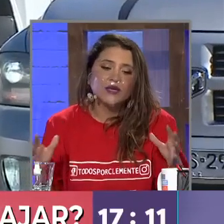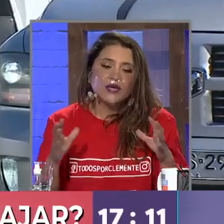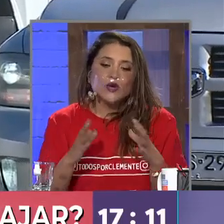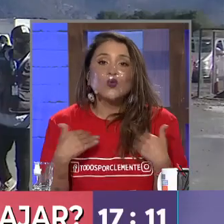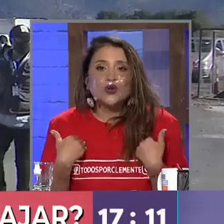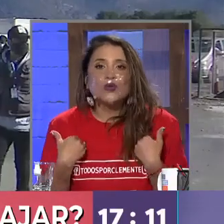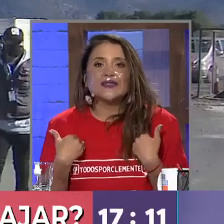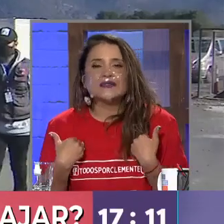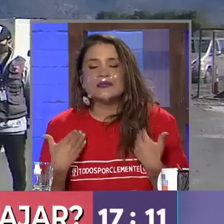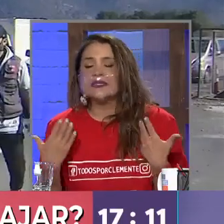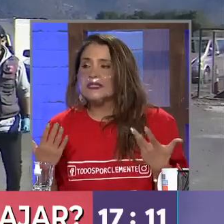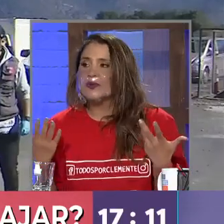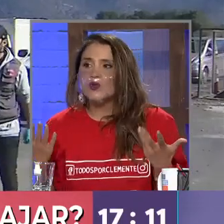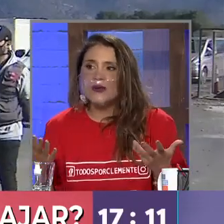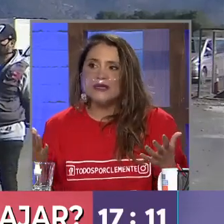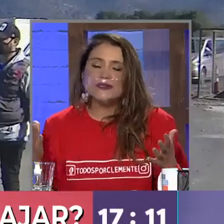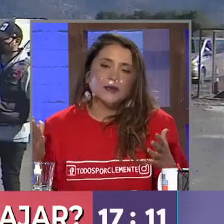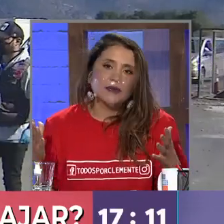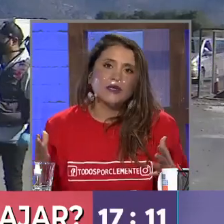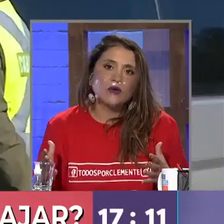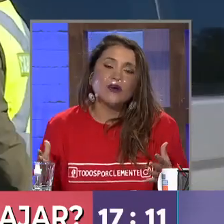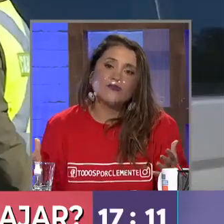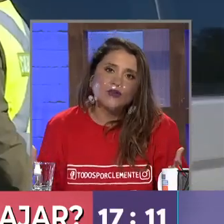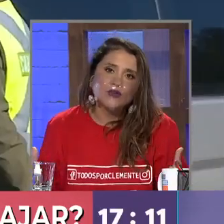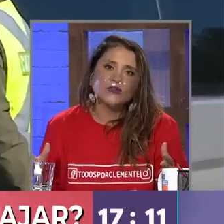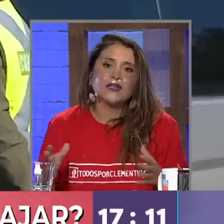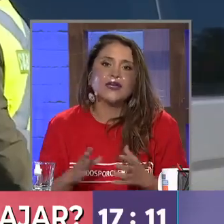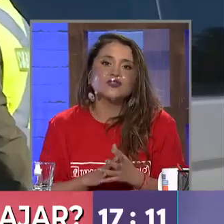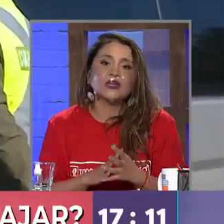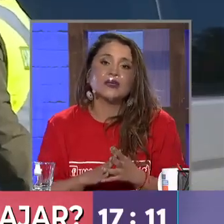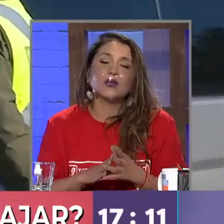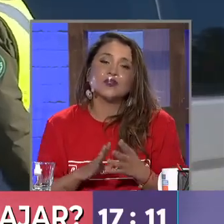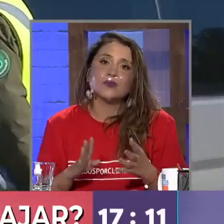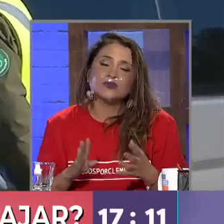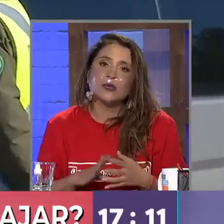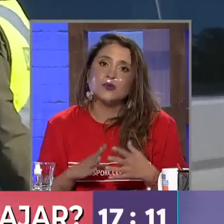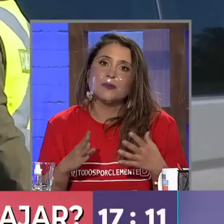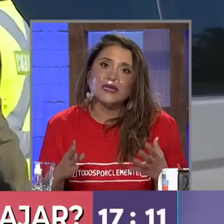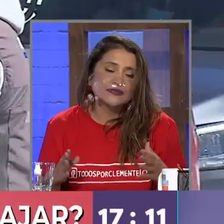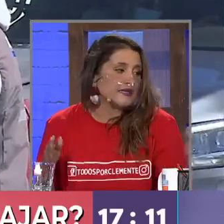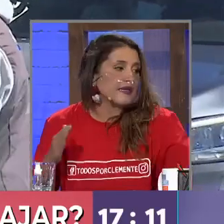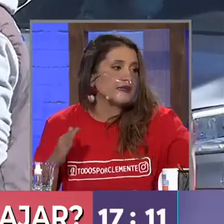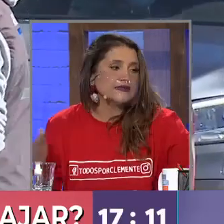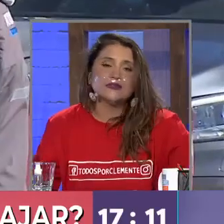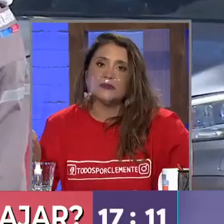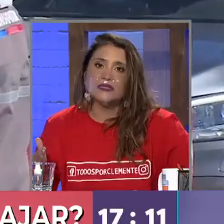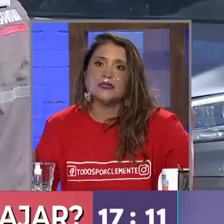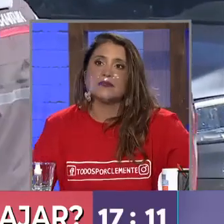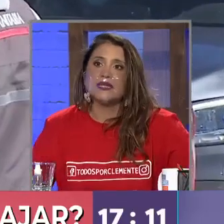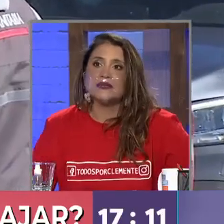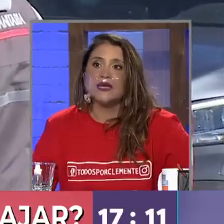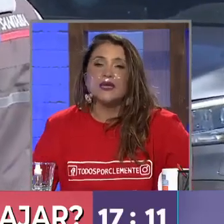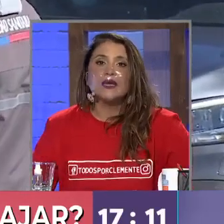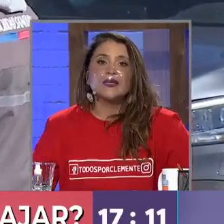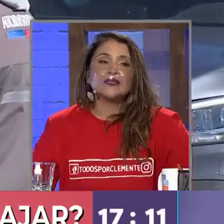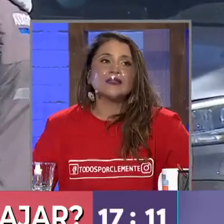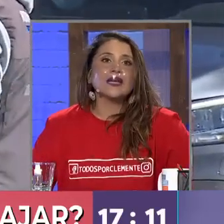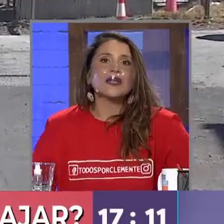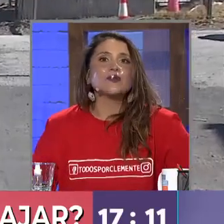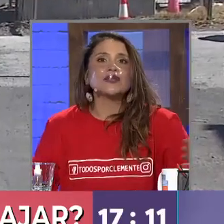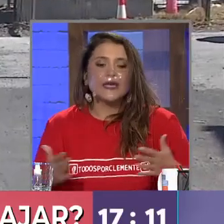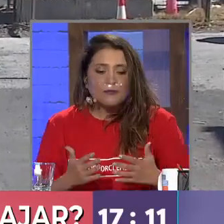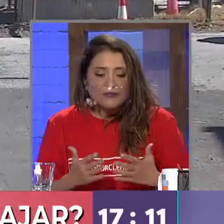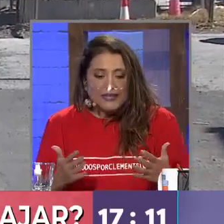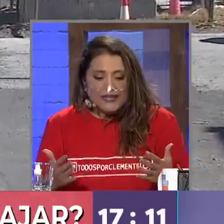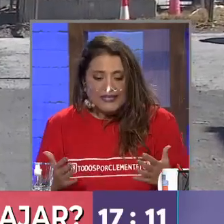libre. Uno como artista también se preocupa que se respeten los aforos, de que hayan solamente 4 personas por mesa, que la distancia entre mesas también esté